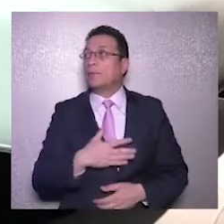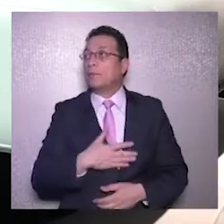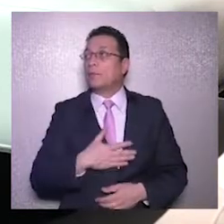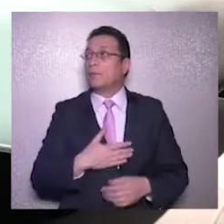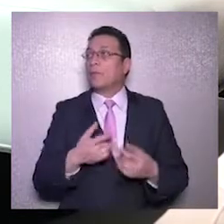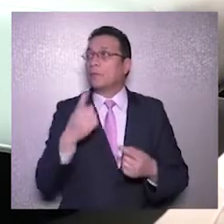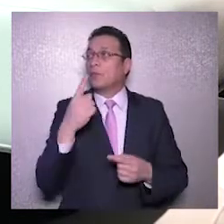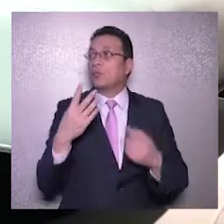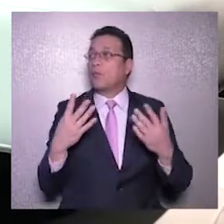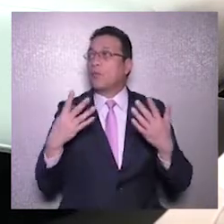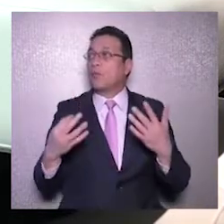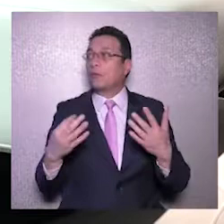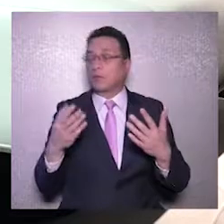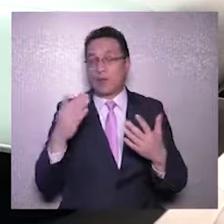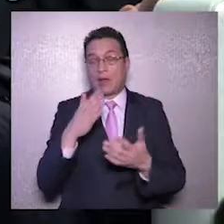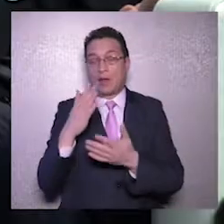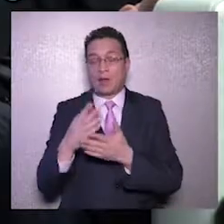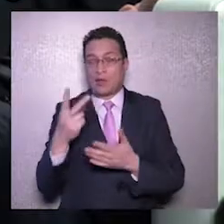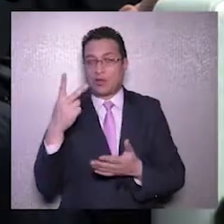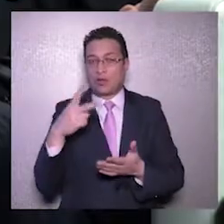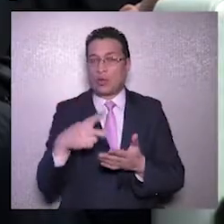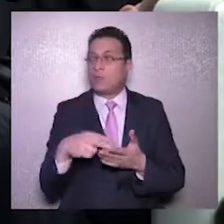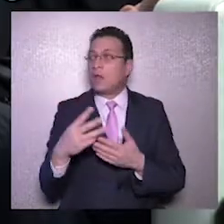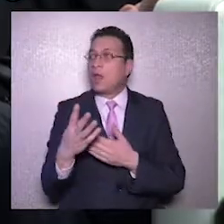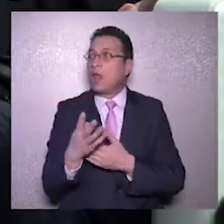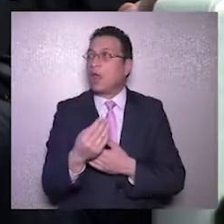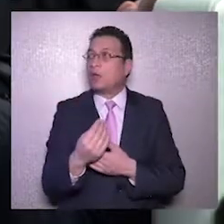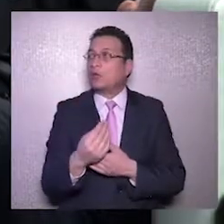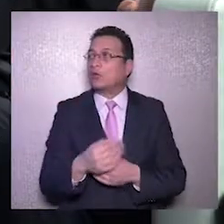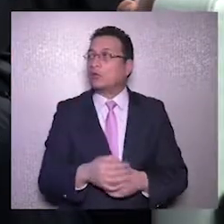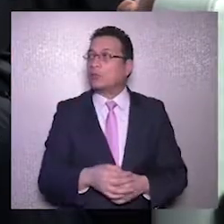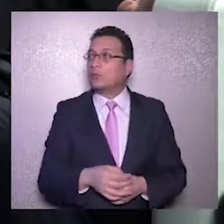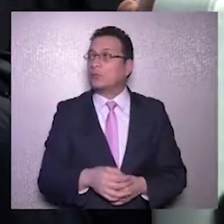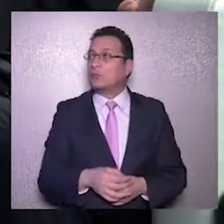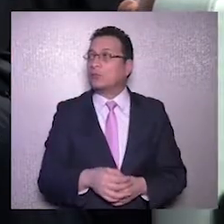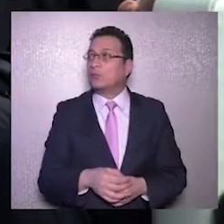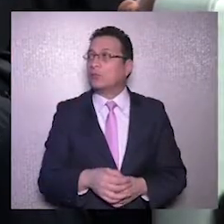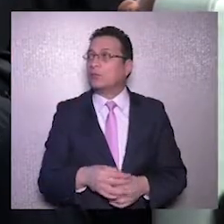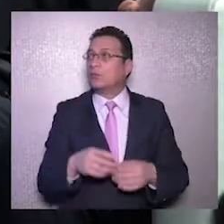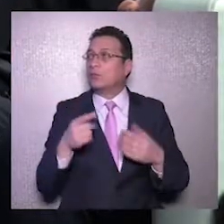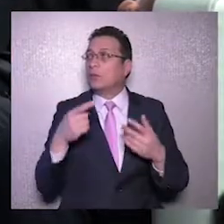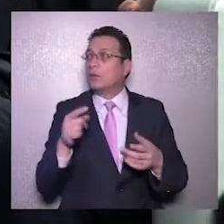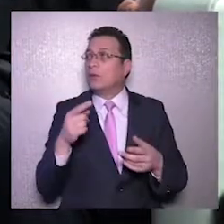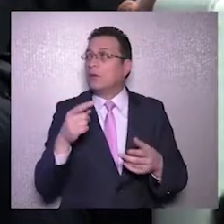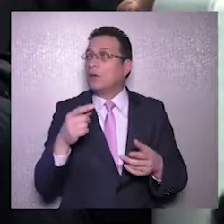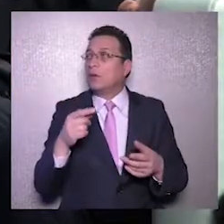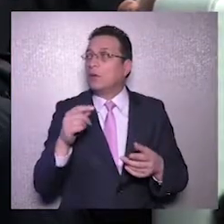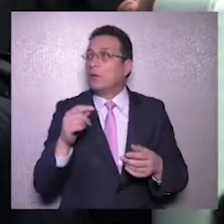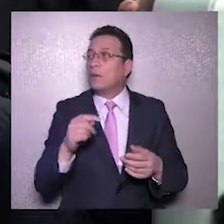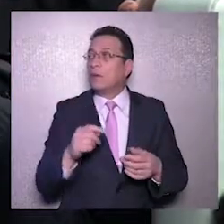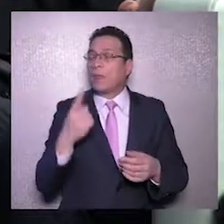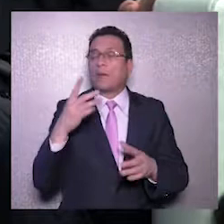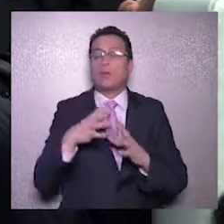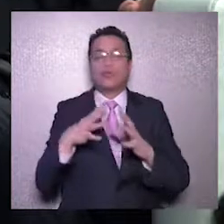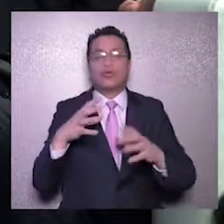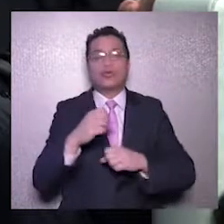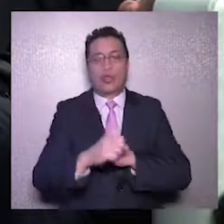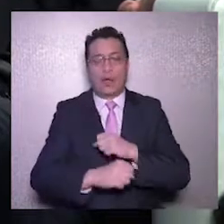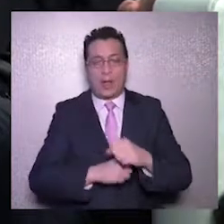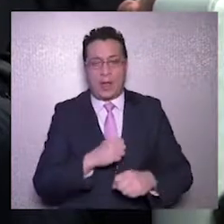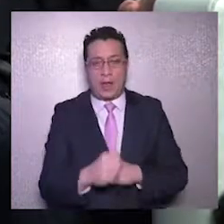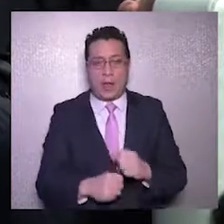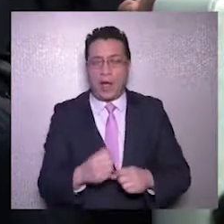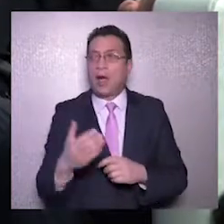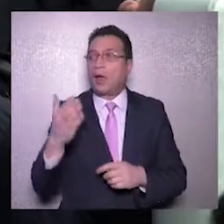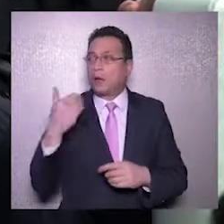año 90 hasta el 2014, junio del 2014. Bueno, con el doctor Cárcamo también nos conocemos hace muchísimos años y al doctor Cepeda lo